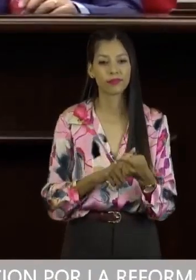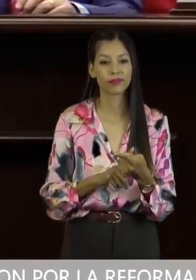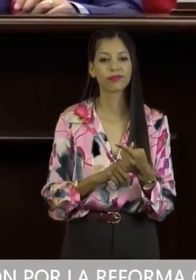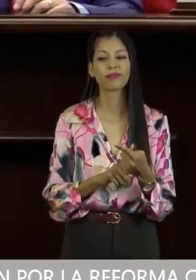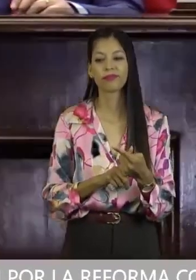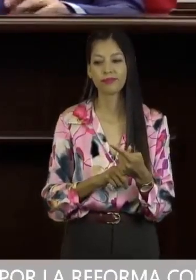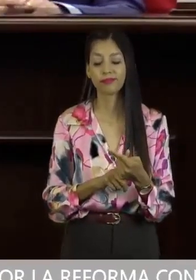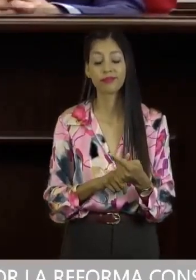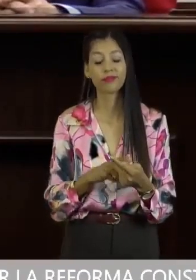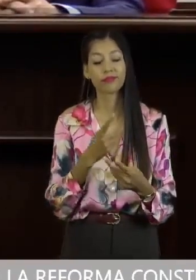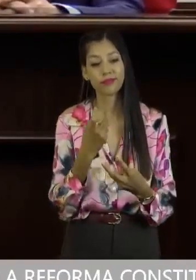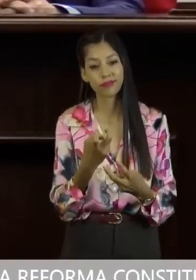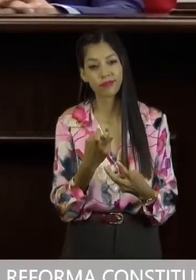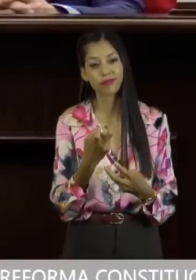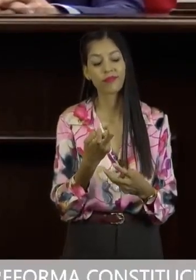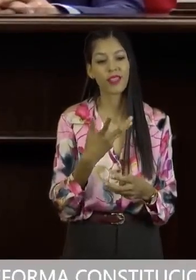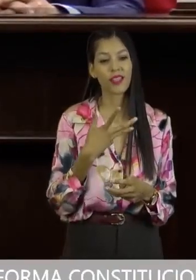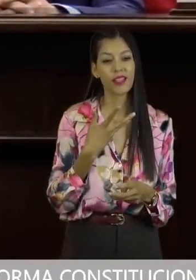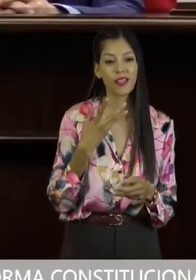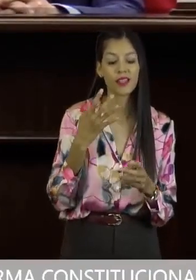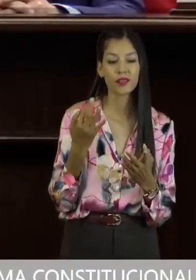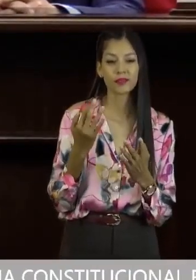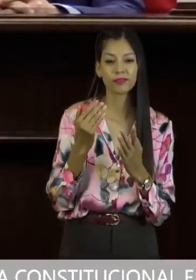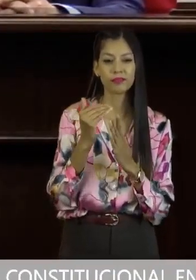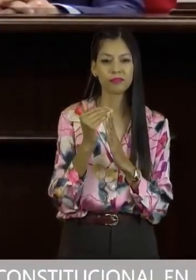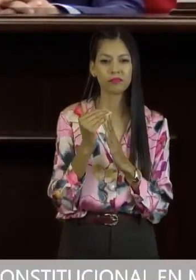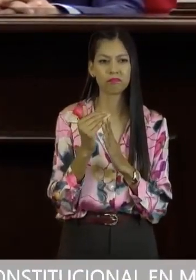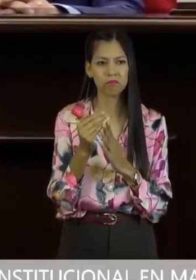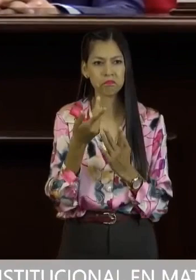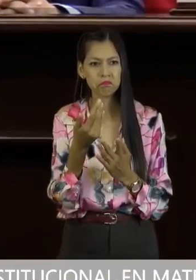Y estaba a punto menos que imposible.